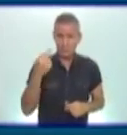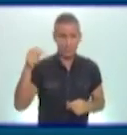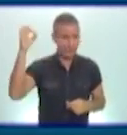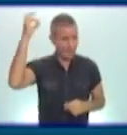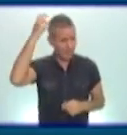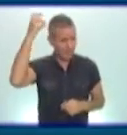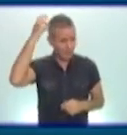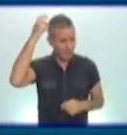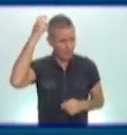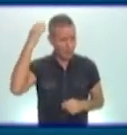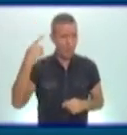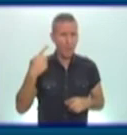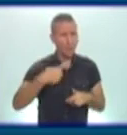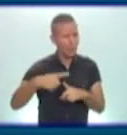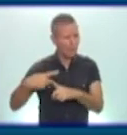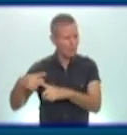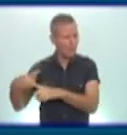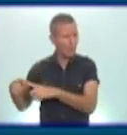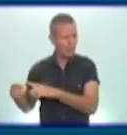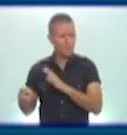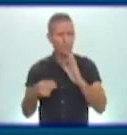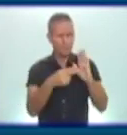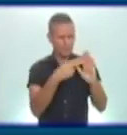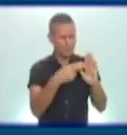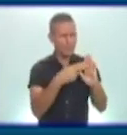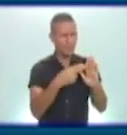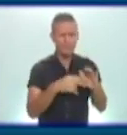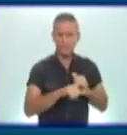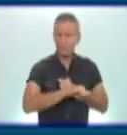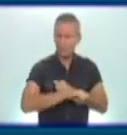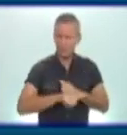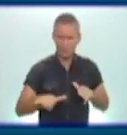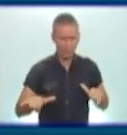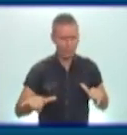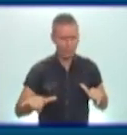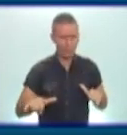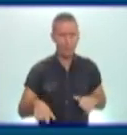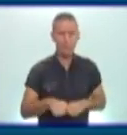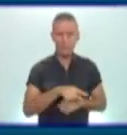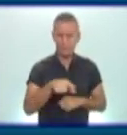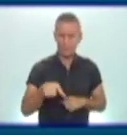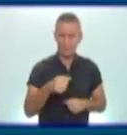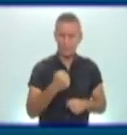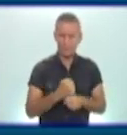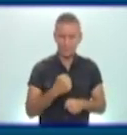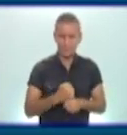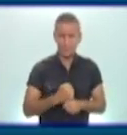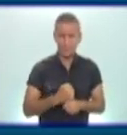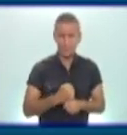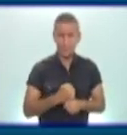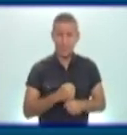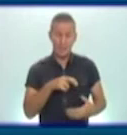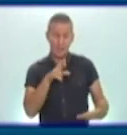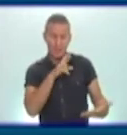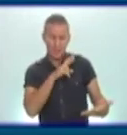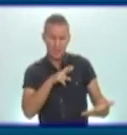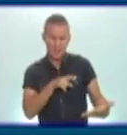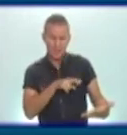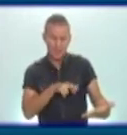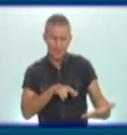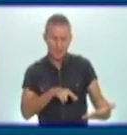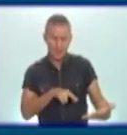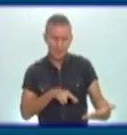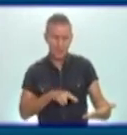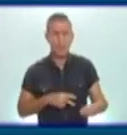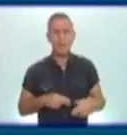lengua española, sino para el resto de las asignaturas con que ustedes trabajan. Y el reconocimiento y el empleo de